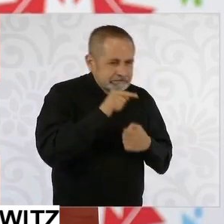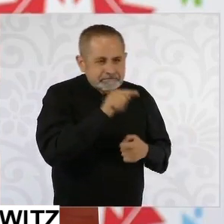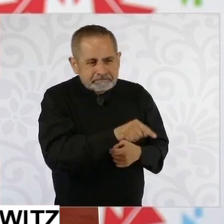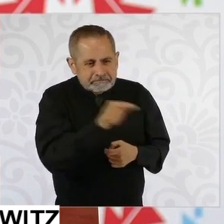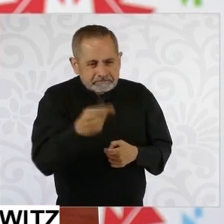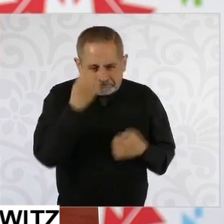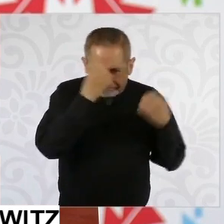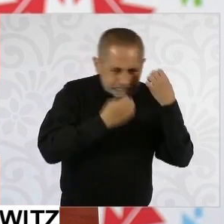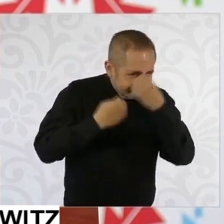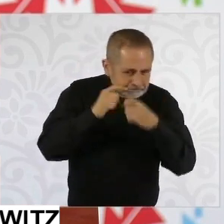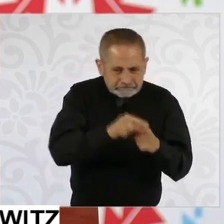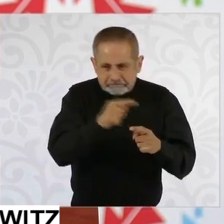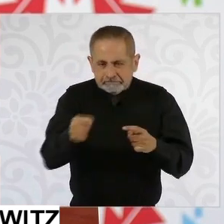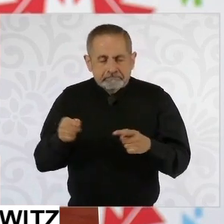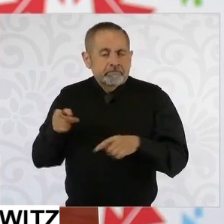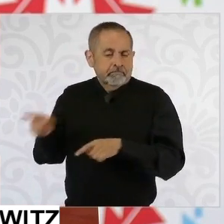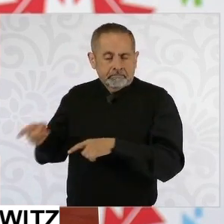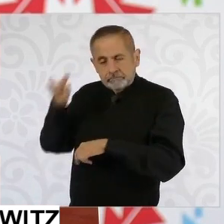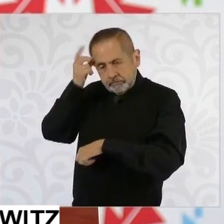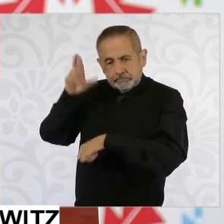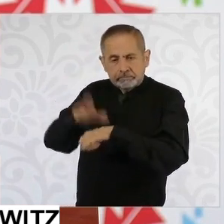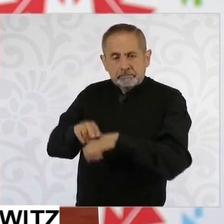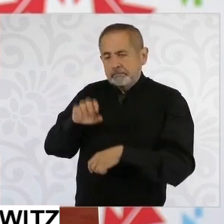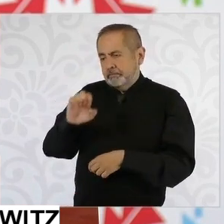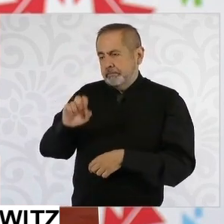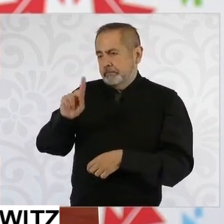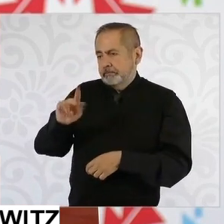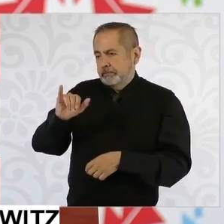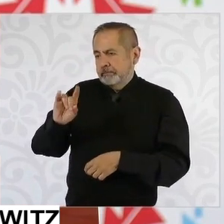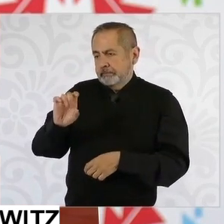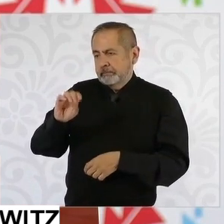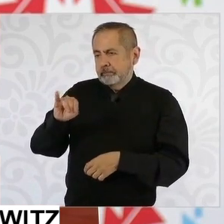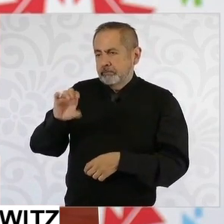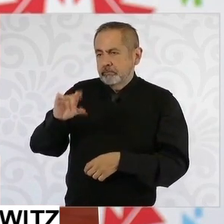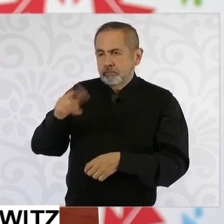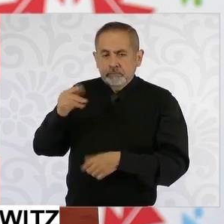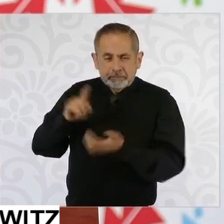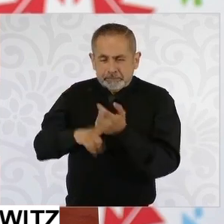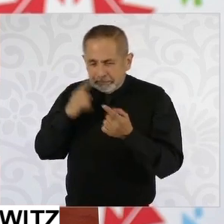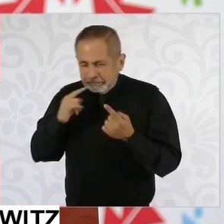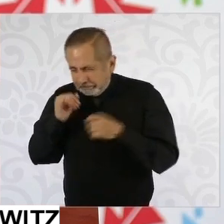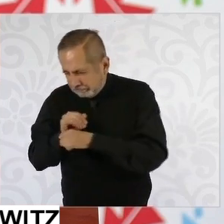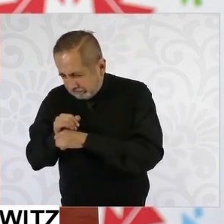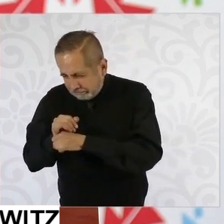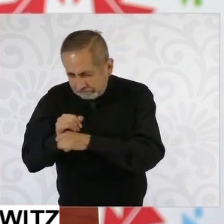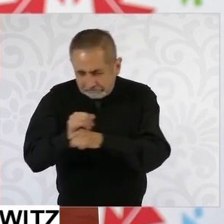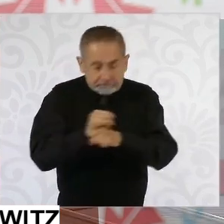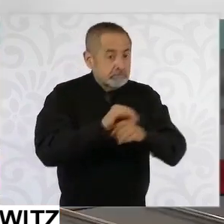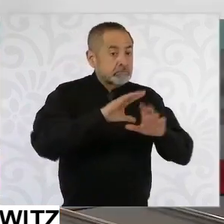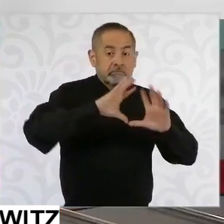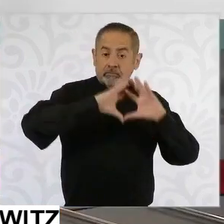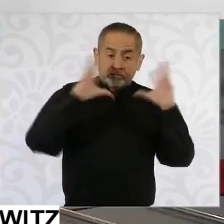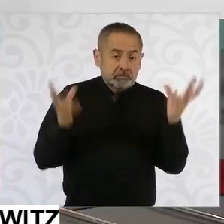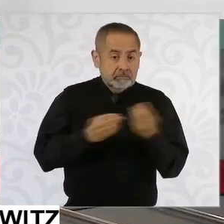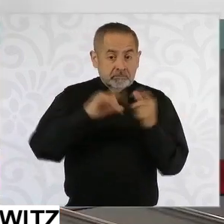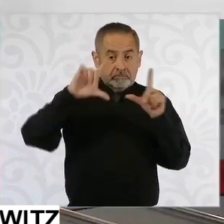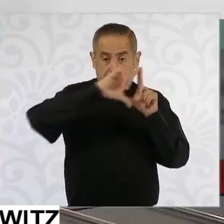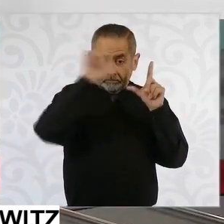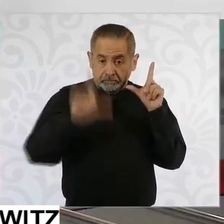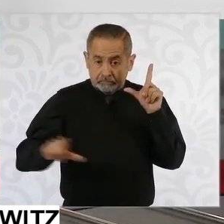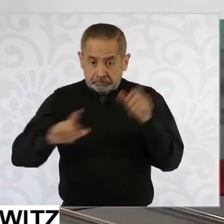través de la Dirección de Epidemiología, dando como resultado, la búsqueda se hizo en todo el país, dando